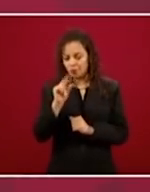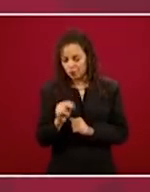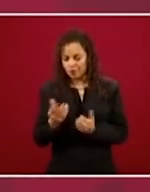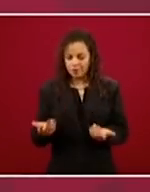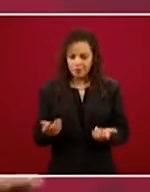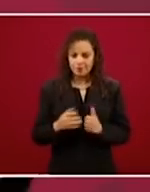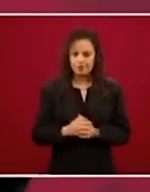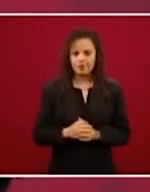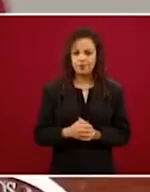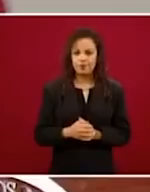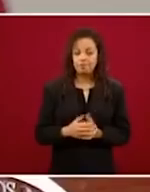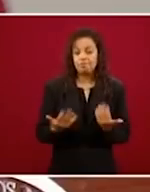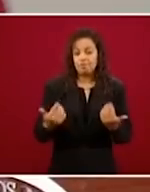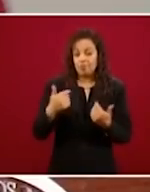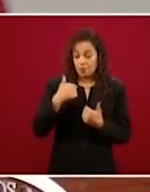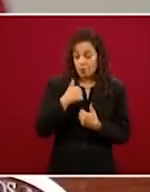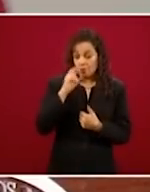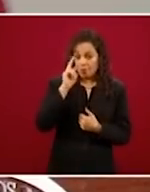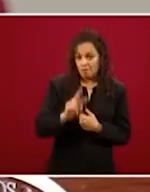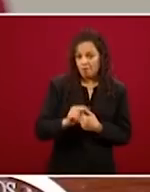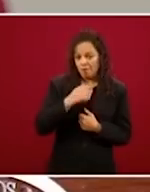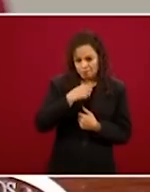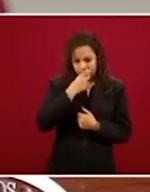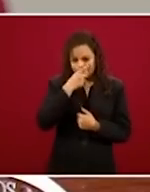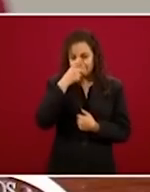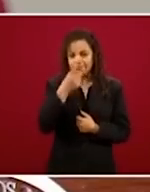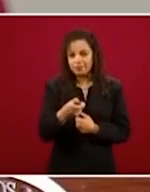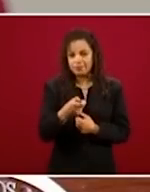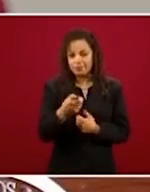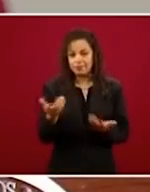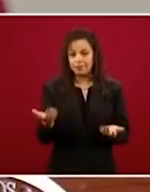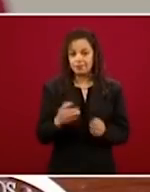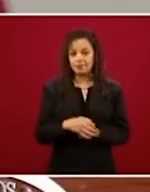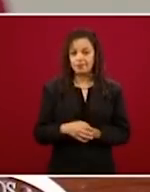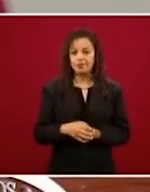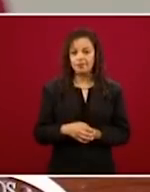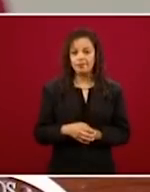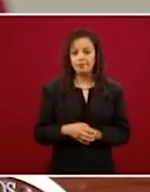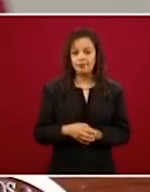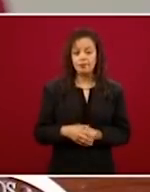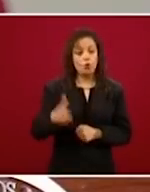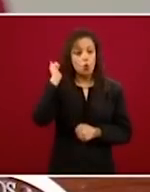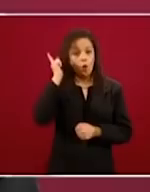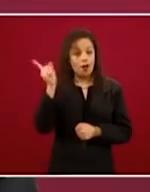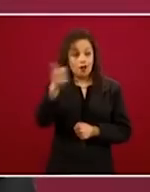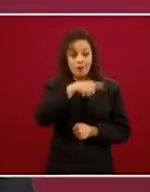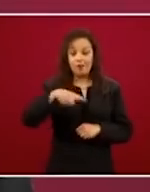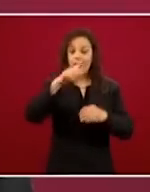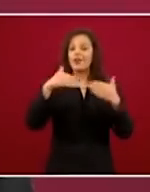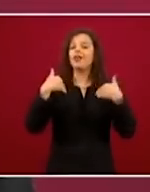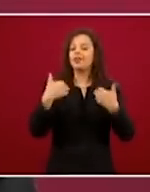luego decir y ojalá no se vaya a malinterpretar